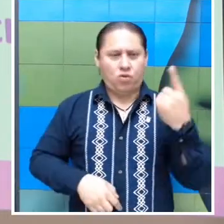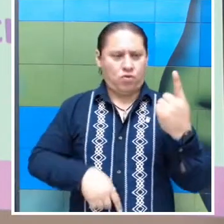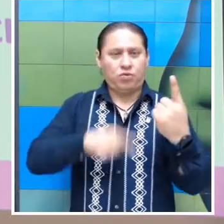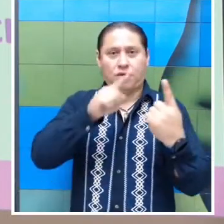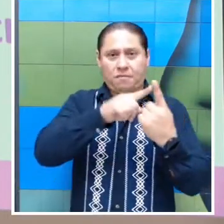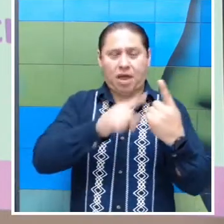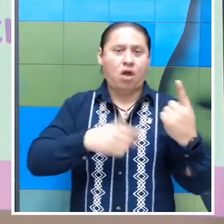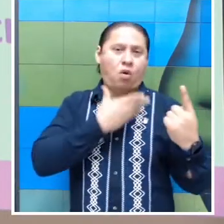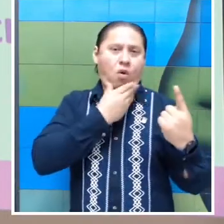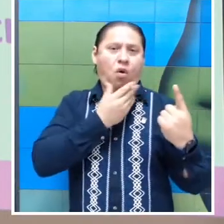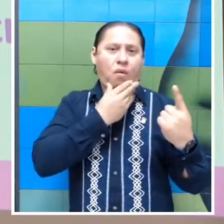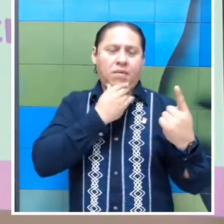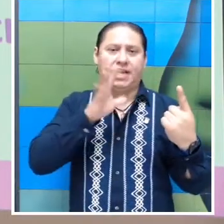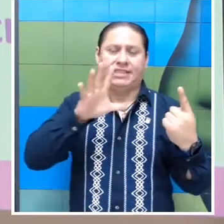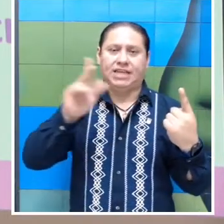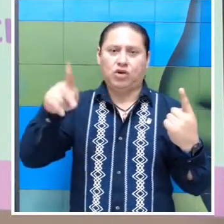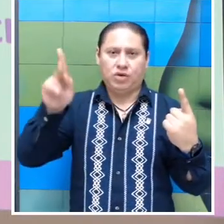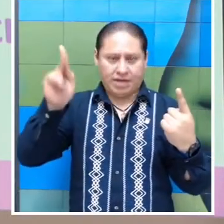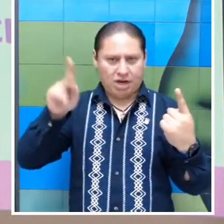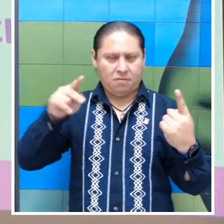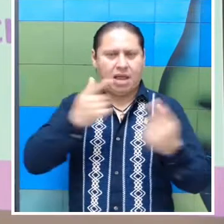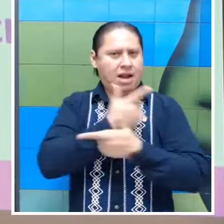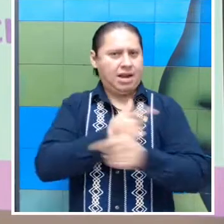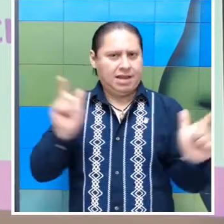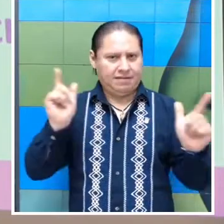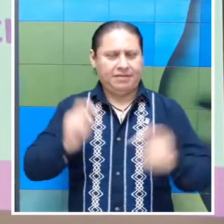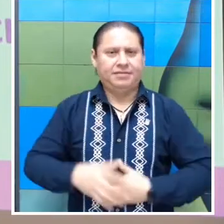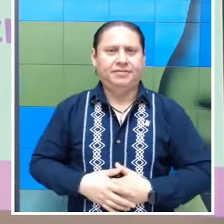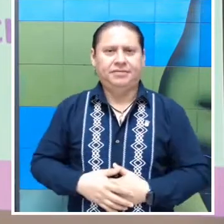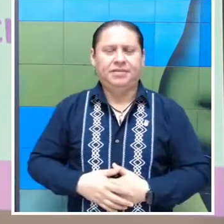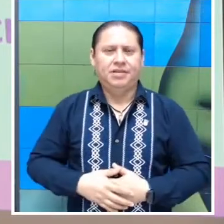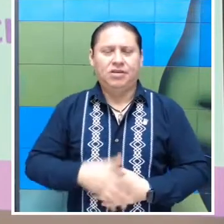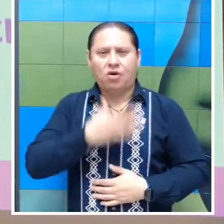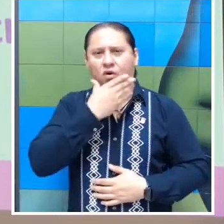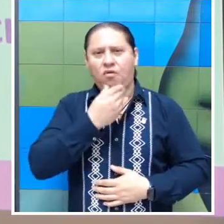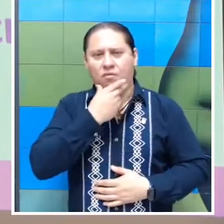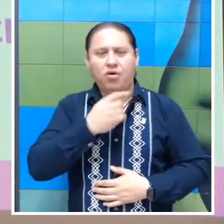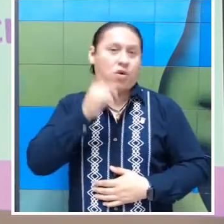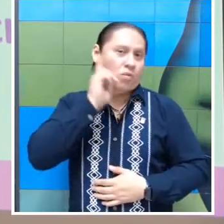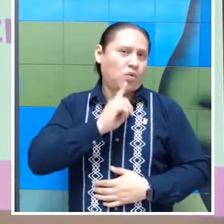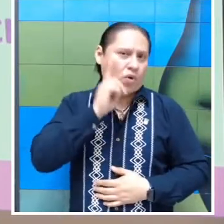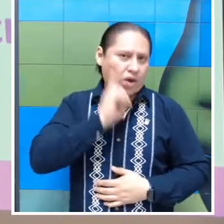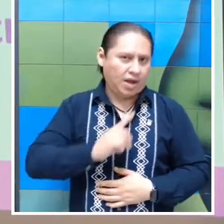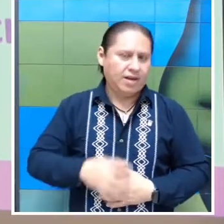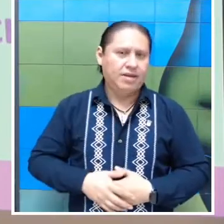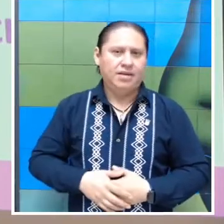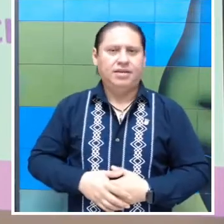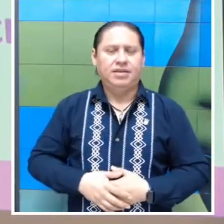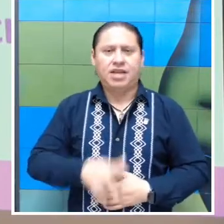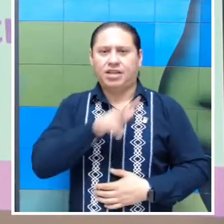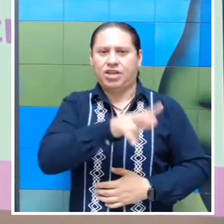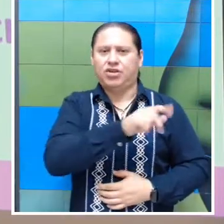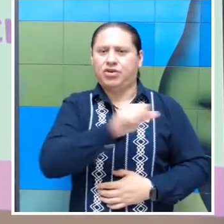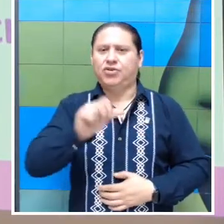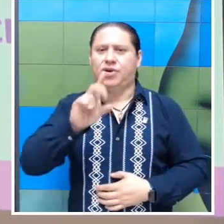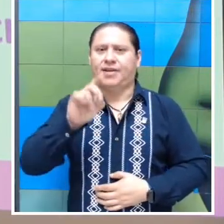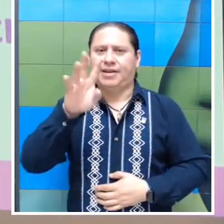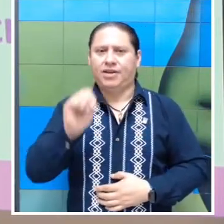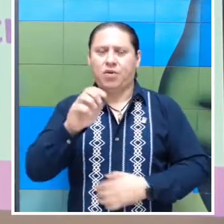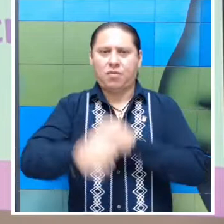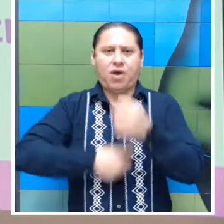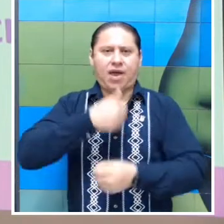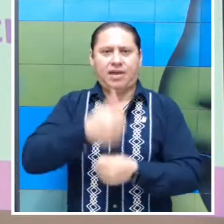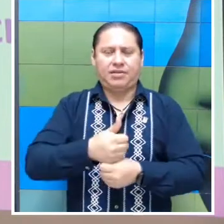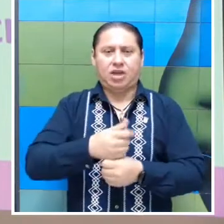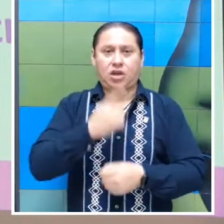que es la varonil 5 kilómetros, la libre. Hay rama varonil y femenil, que son de 18 a 39 años.